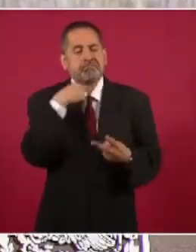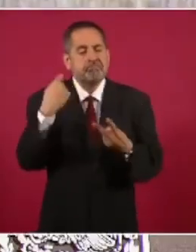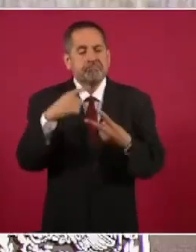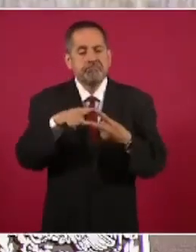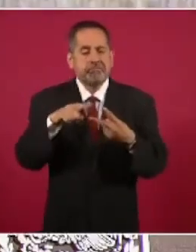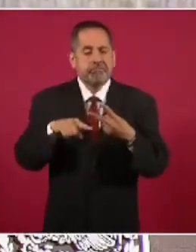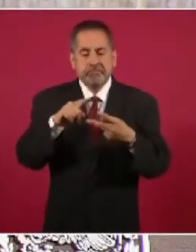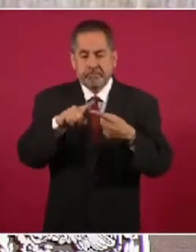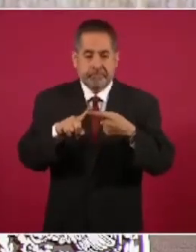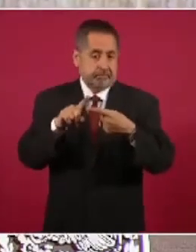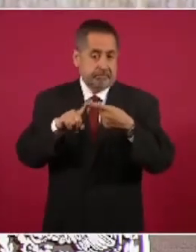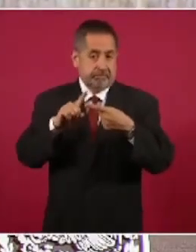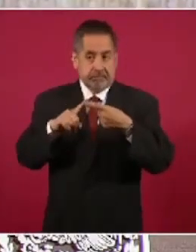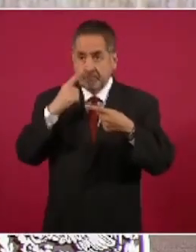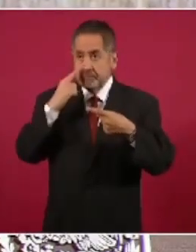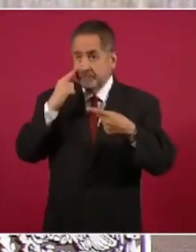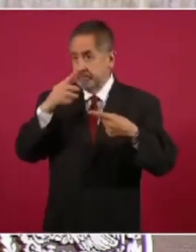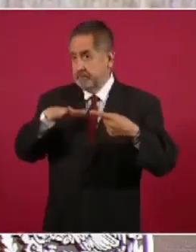porque la gente